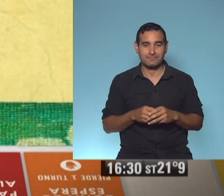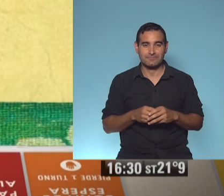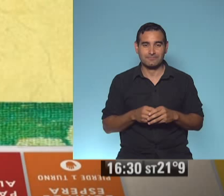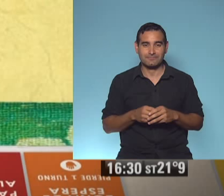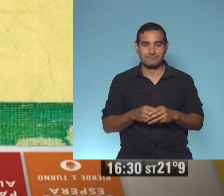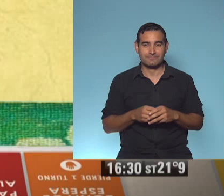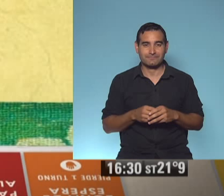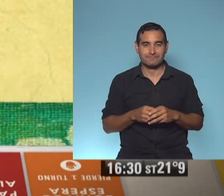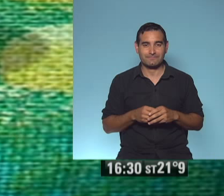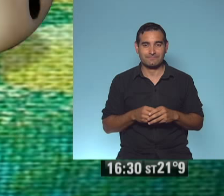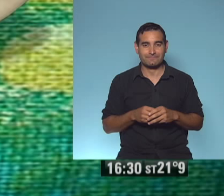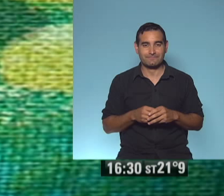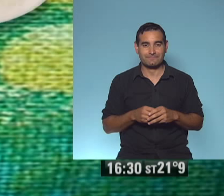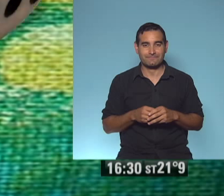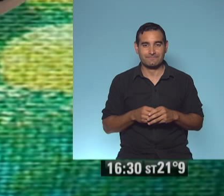¡Oh! ¡Uy!